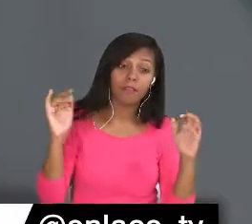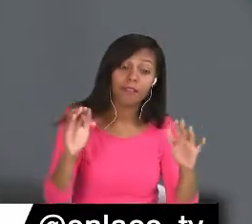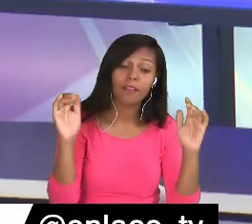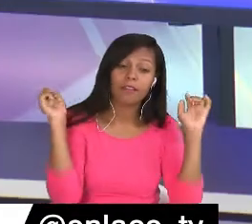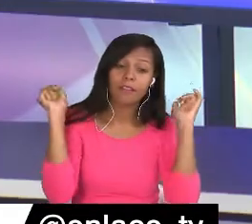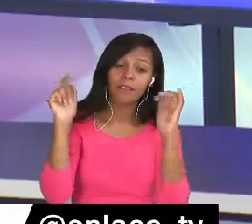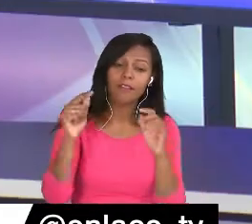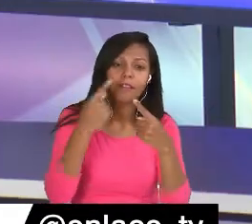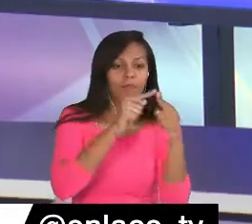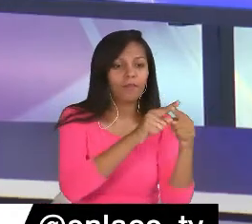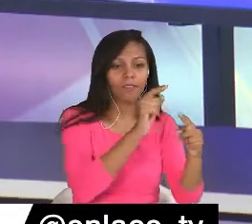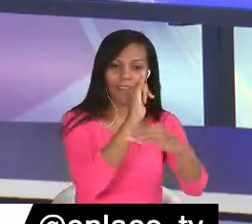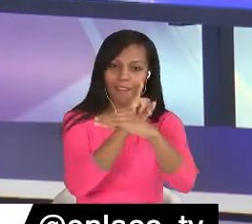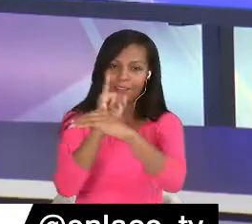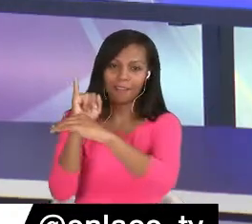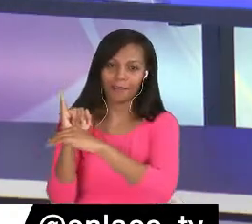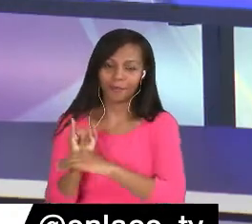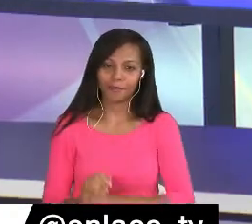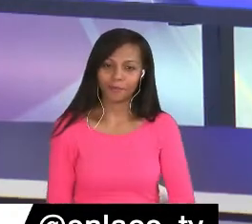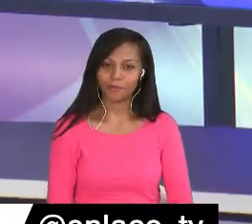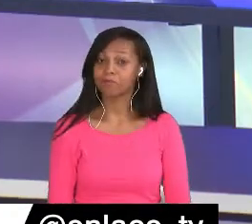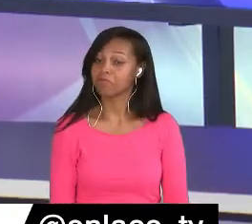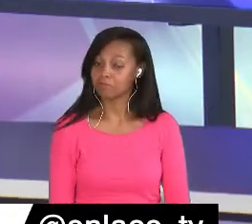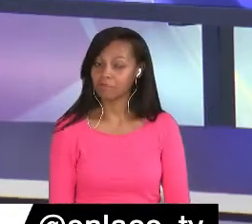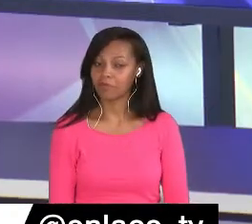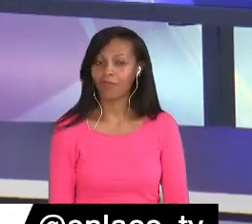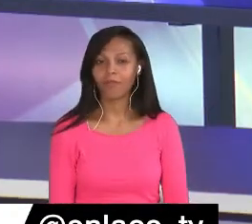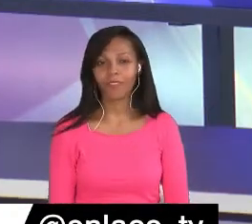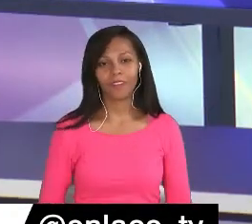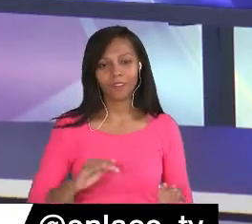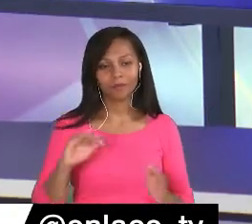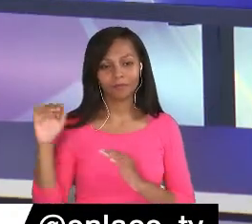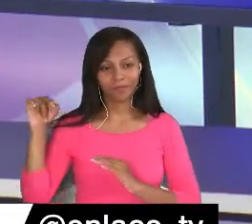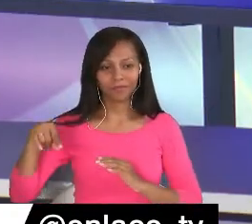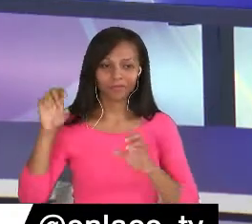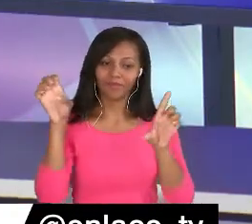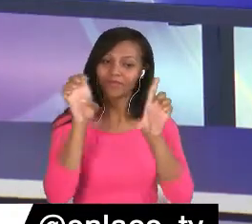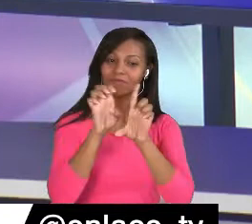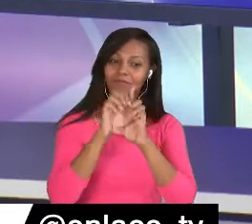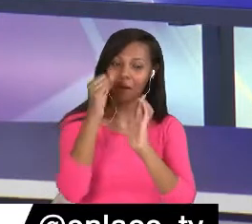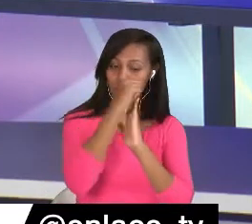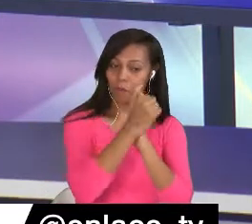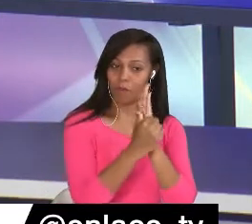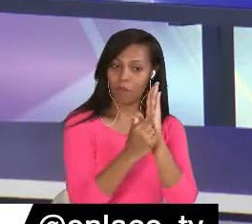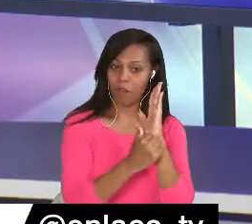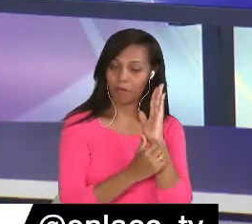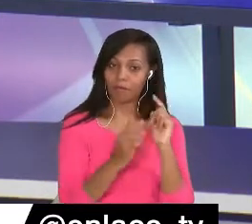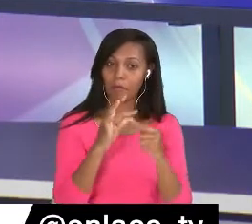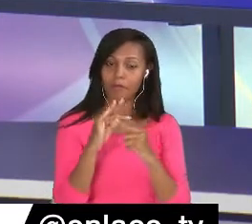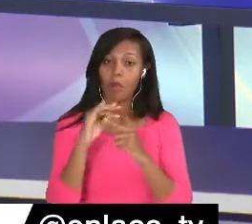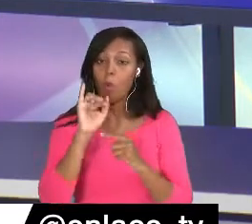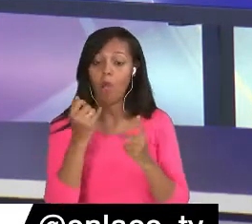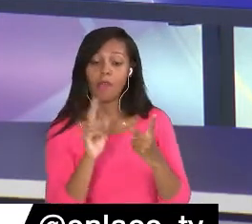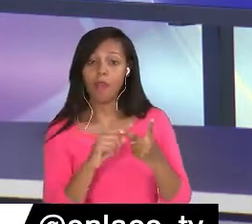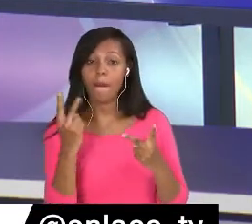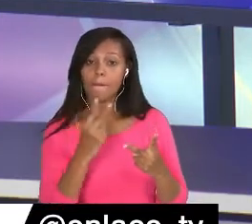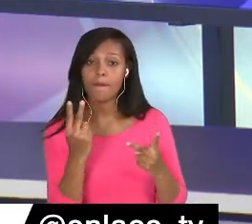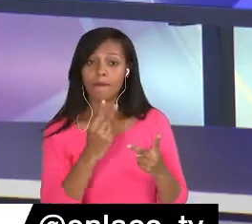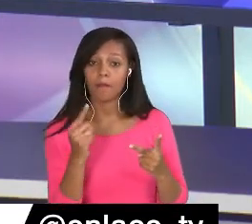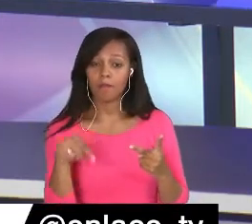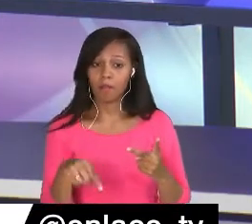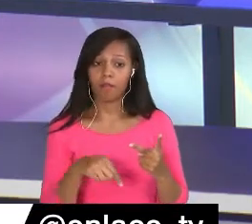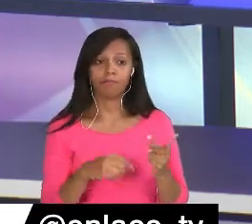diócesis. Una programación especial es la que tiene prevista Enlace de Televisión para los días Jueves y Viernes Santo. Los actos